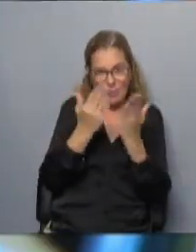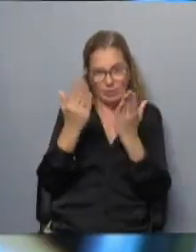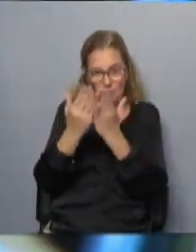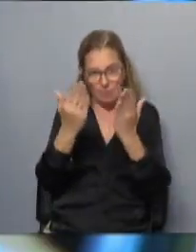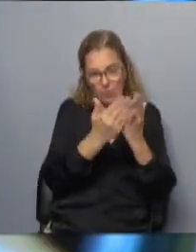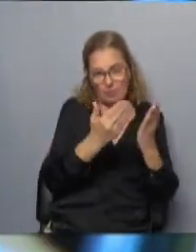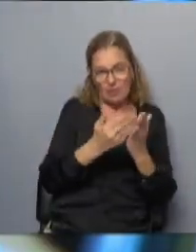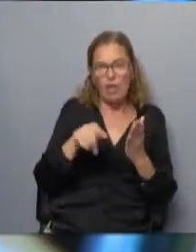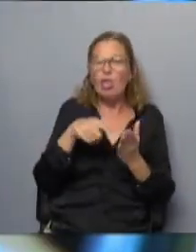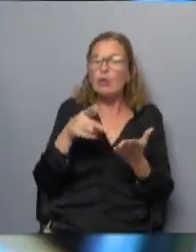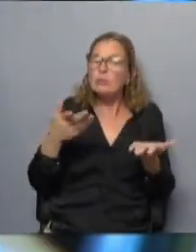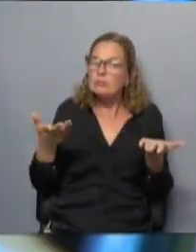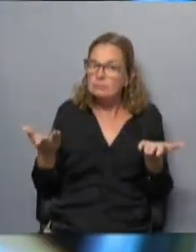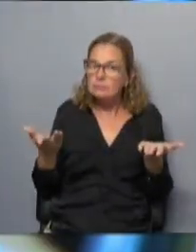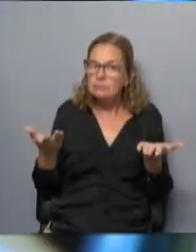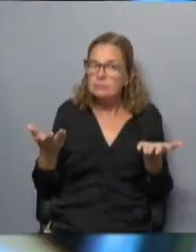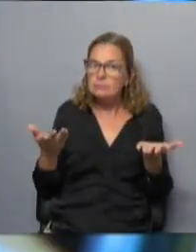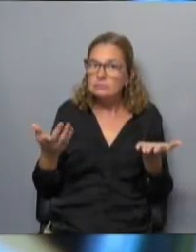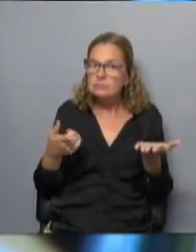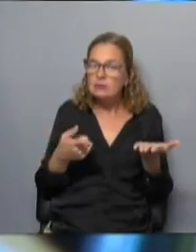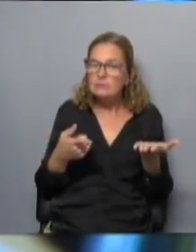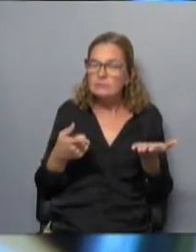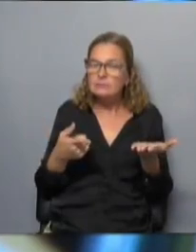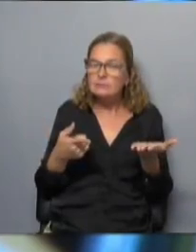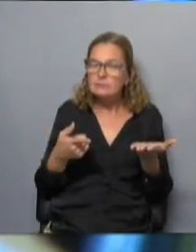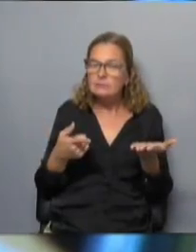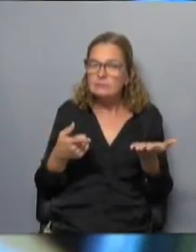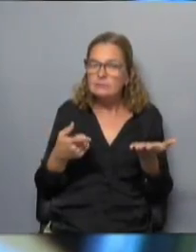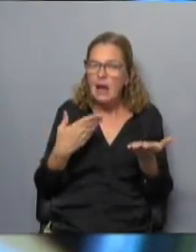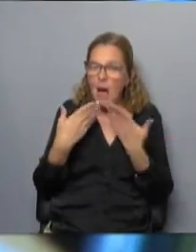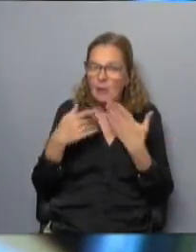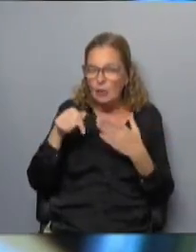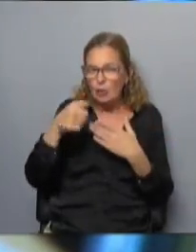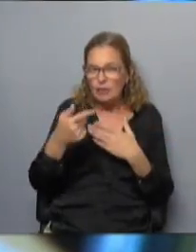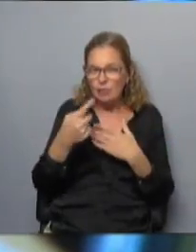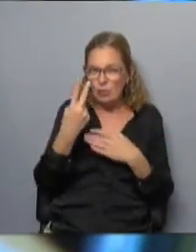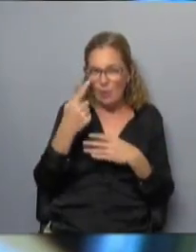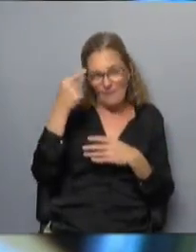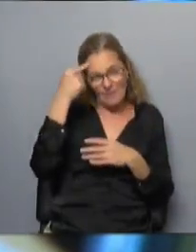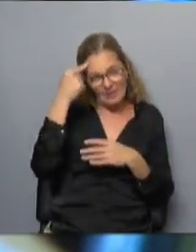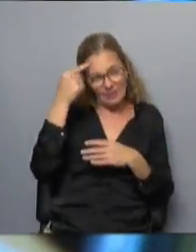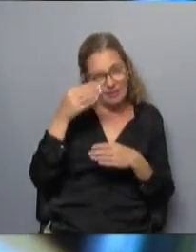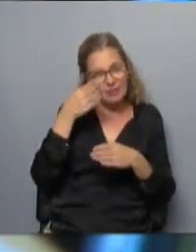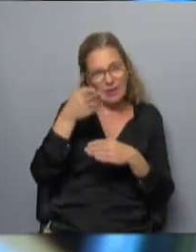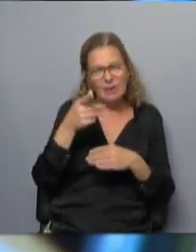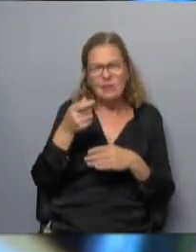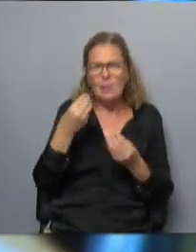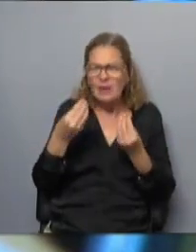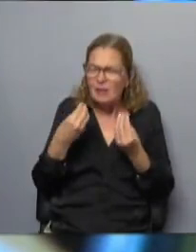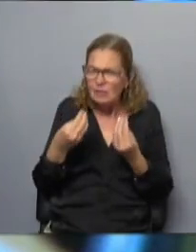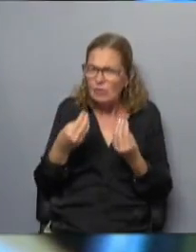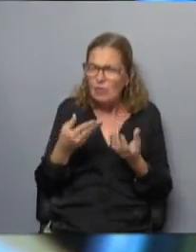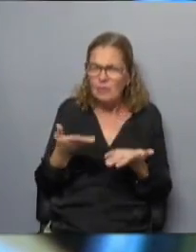dónde y qué implicaciones construye y además al hablar con ellos dos cosas pensar y salir a decir che qué está pasando